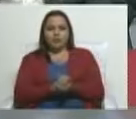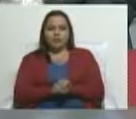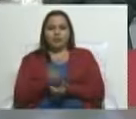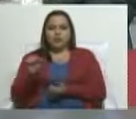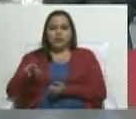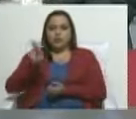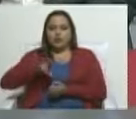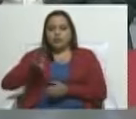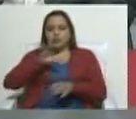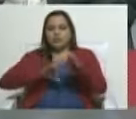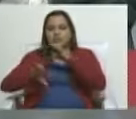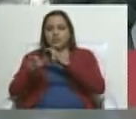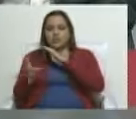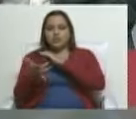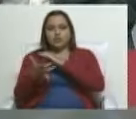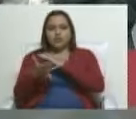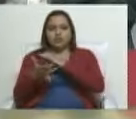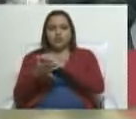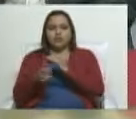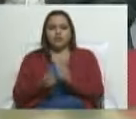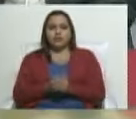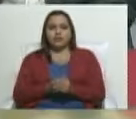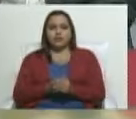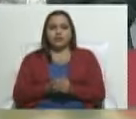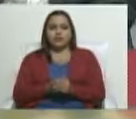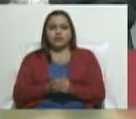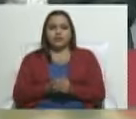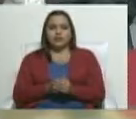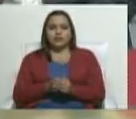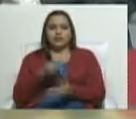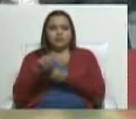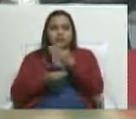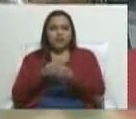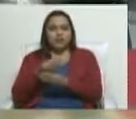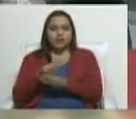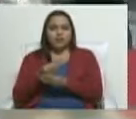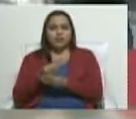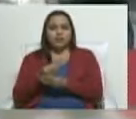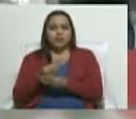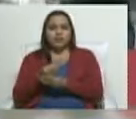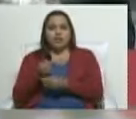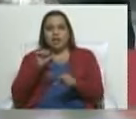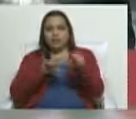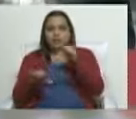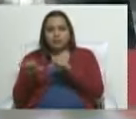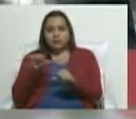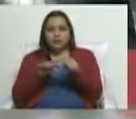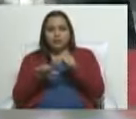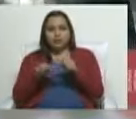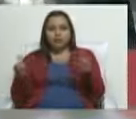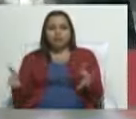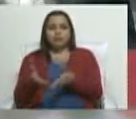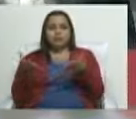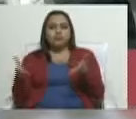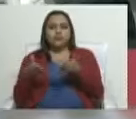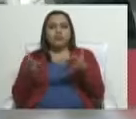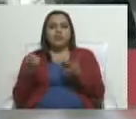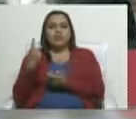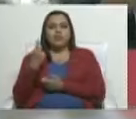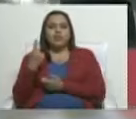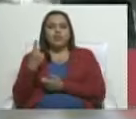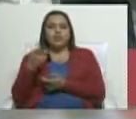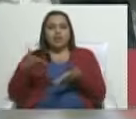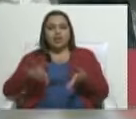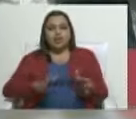Utilización de la ciencia y la tecnología para generar experimentos a través de los cuales se incentive la infertilidad en las